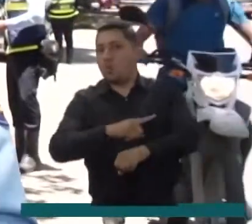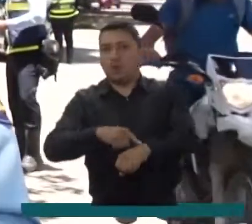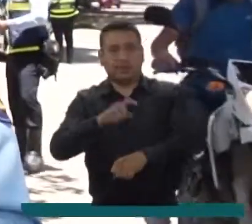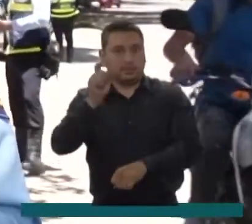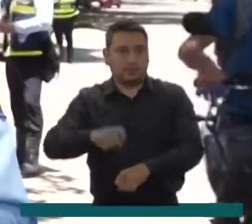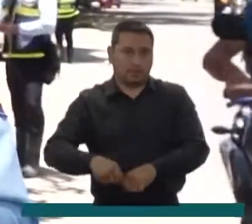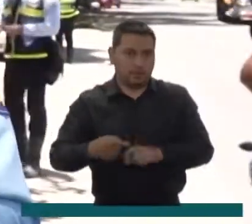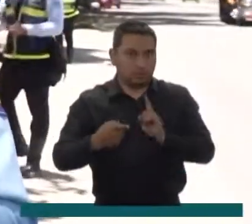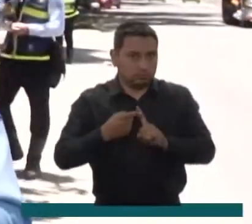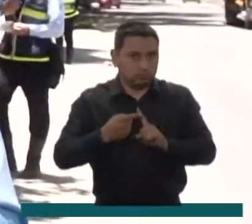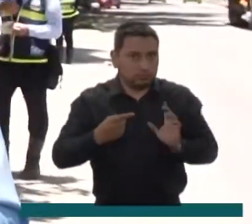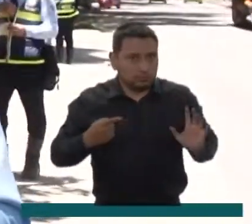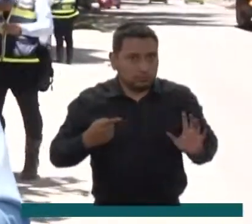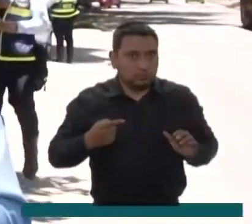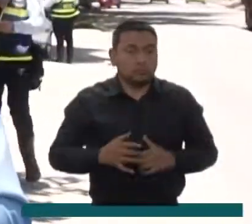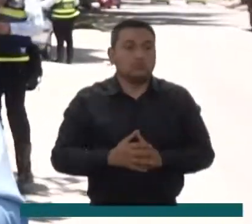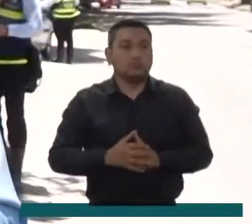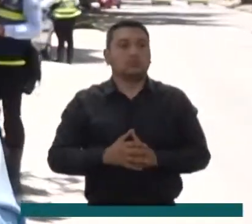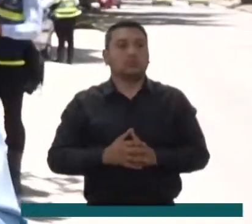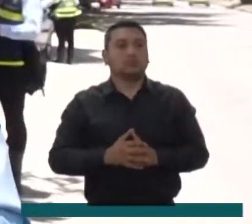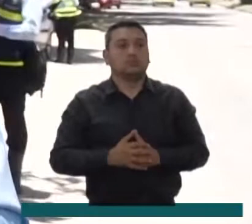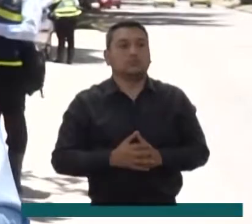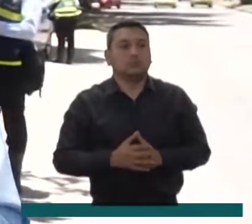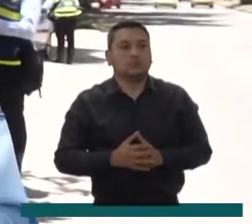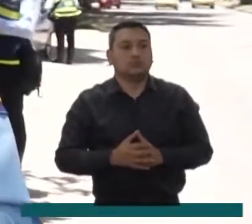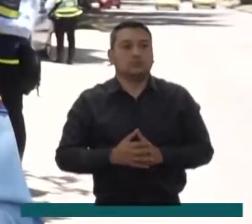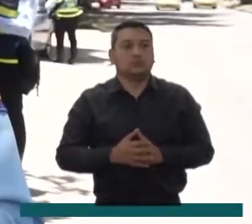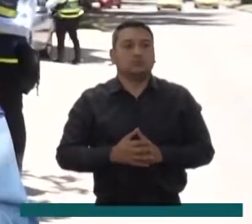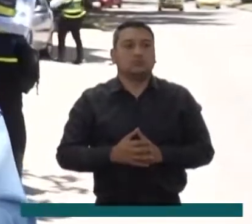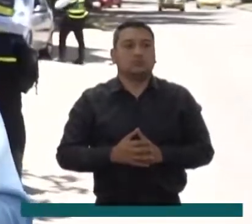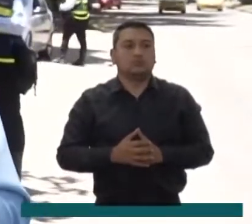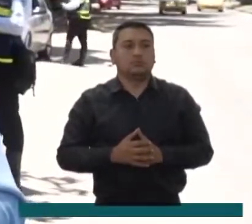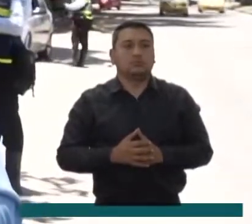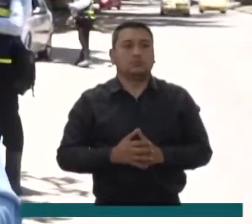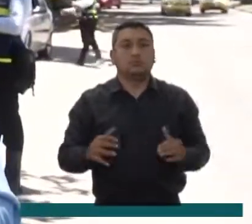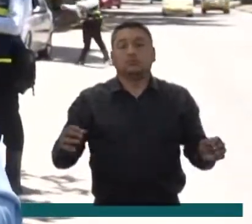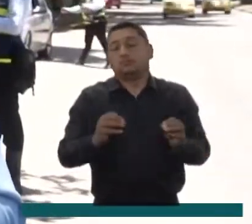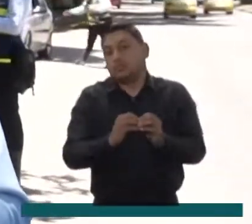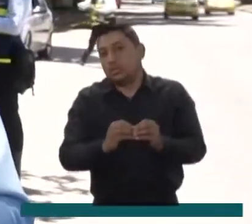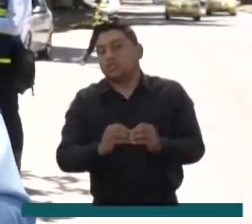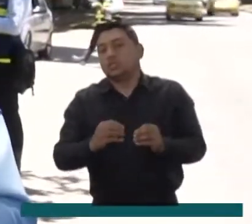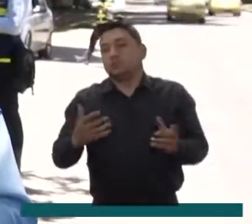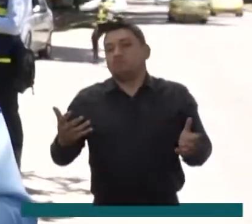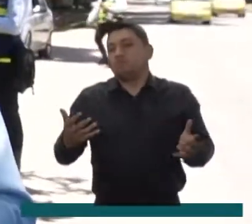24 horas. Es de notar que simplemente vamos a hacer